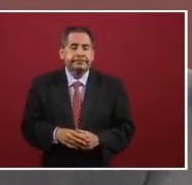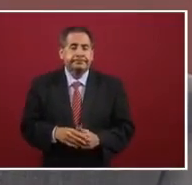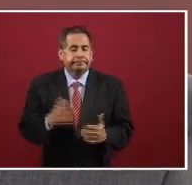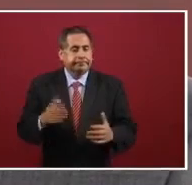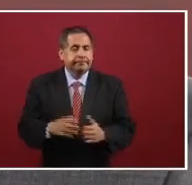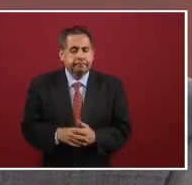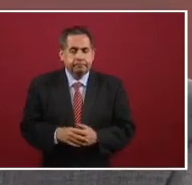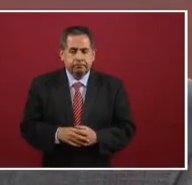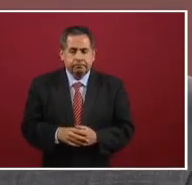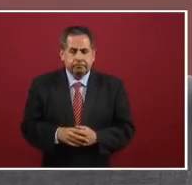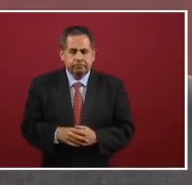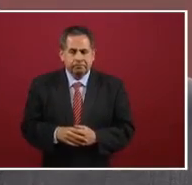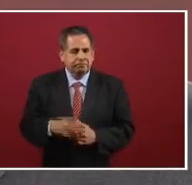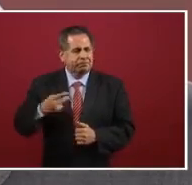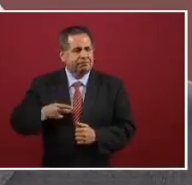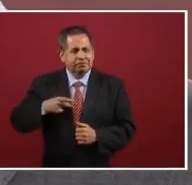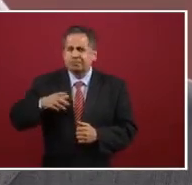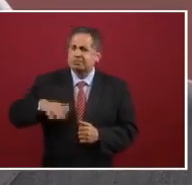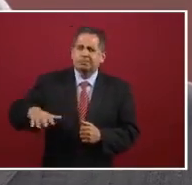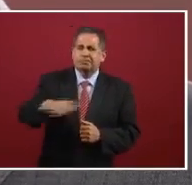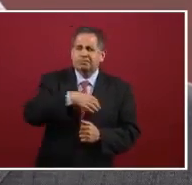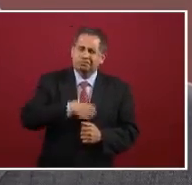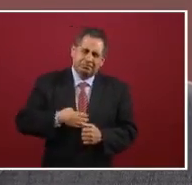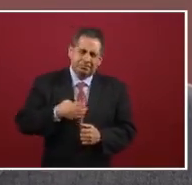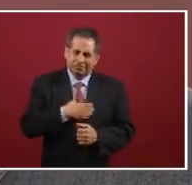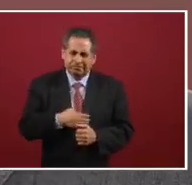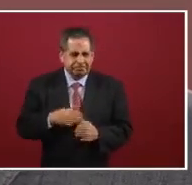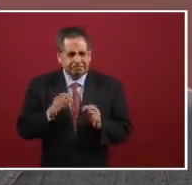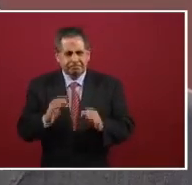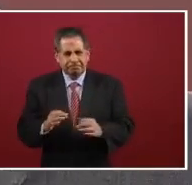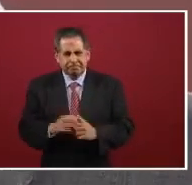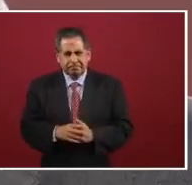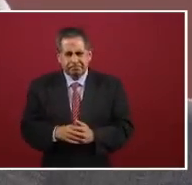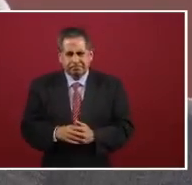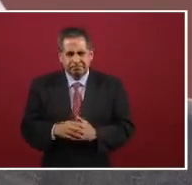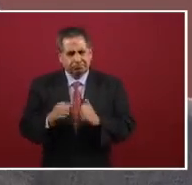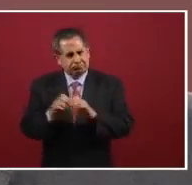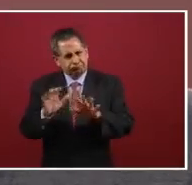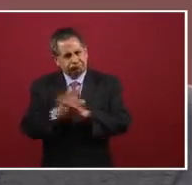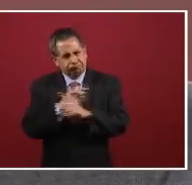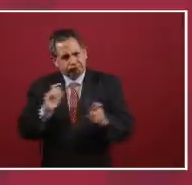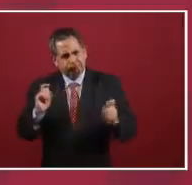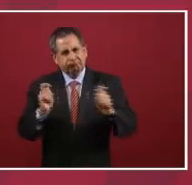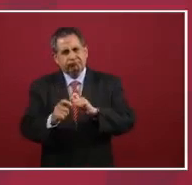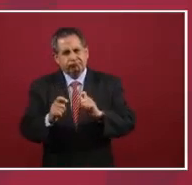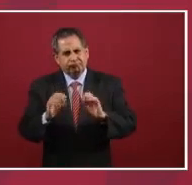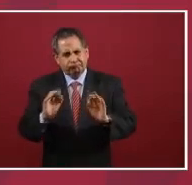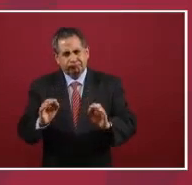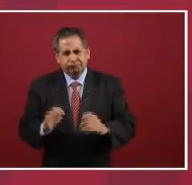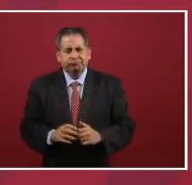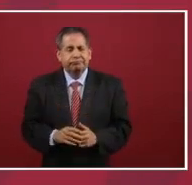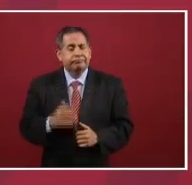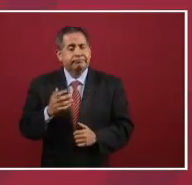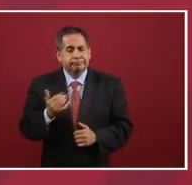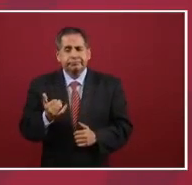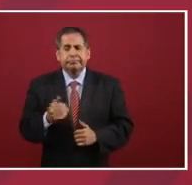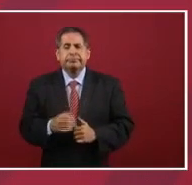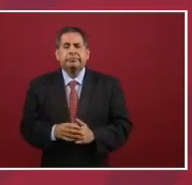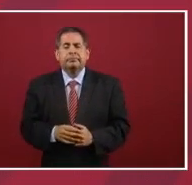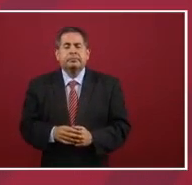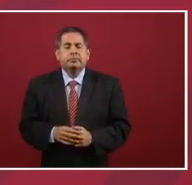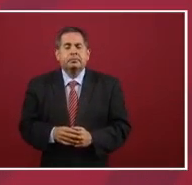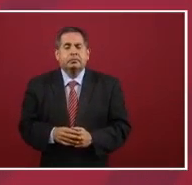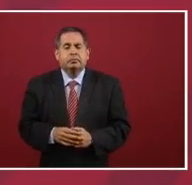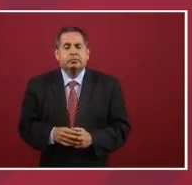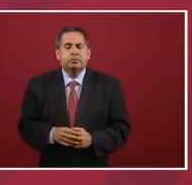Entonces, la gente está contenta con el cambio. Y